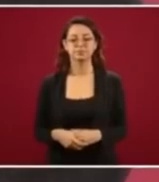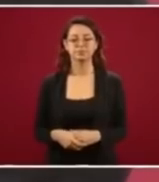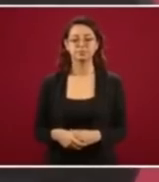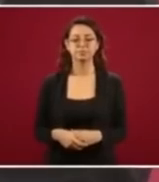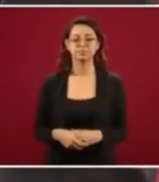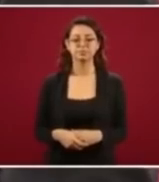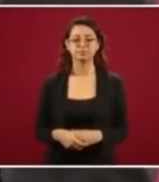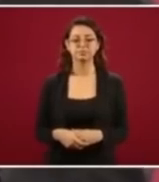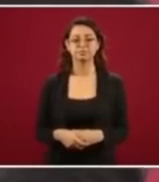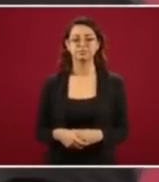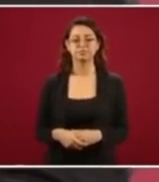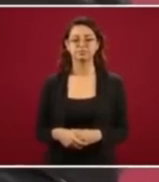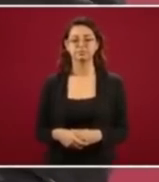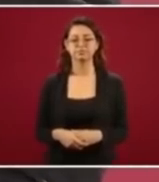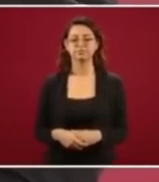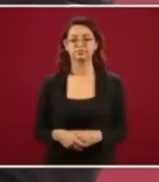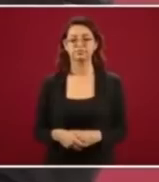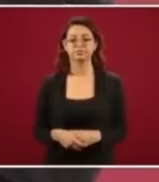O sea,